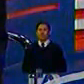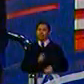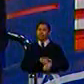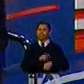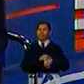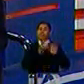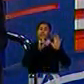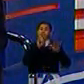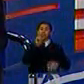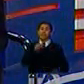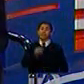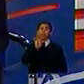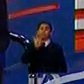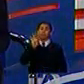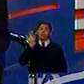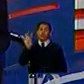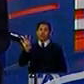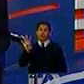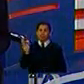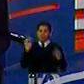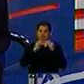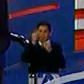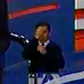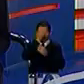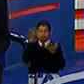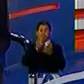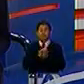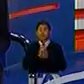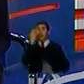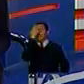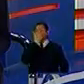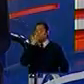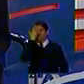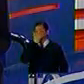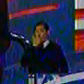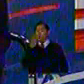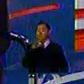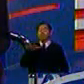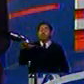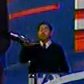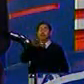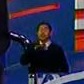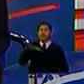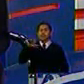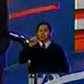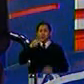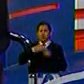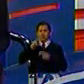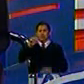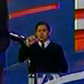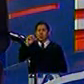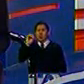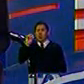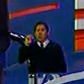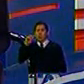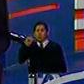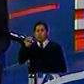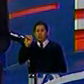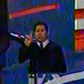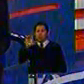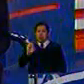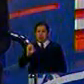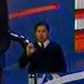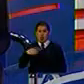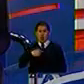6:44, seguimos informando en 24 horas. En Esmeraldas, los moradores de la parroquia de Santo Domingo del Río Ónsole denuncian la desatención de